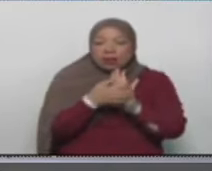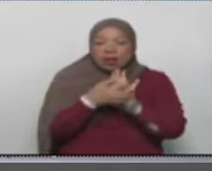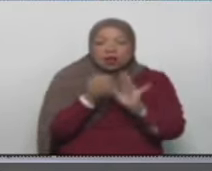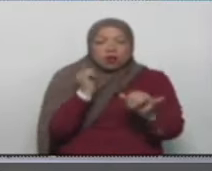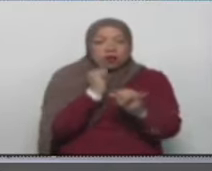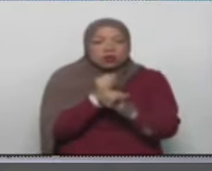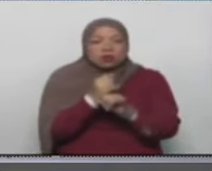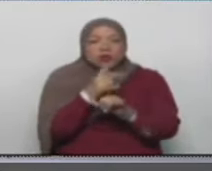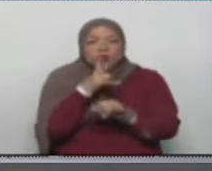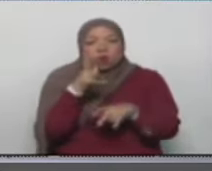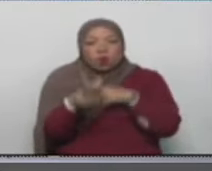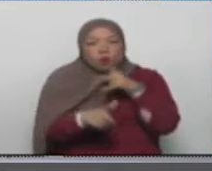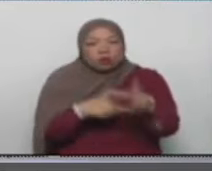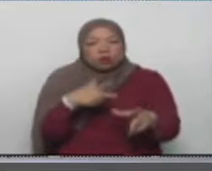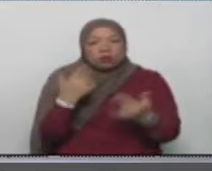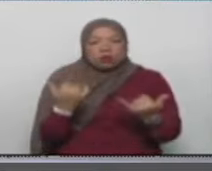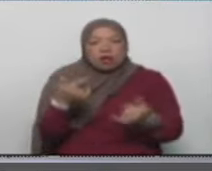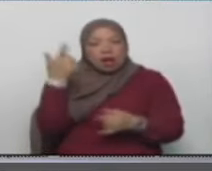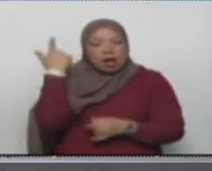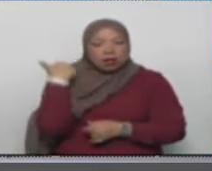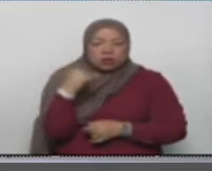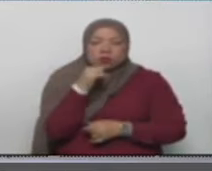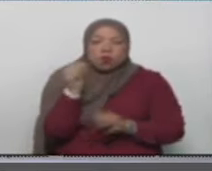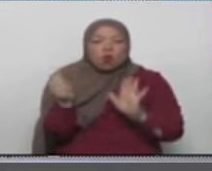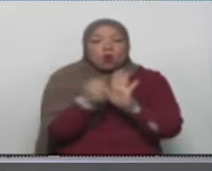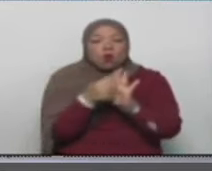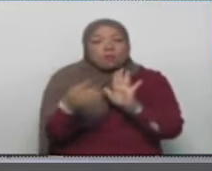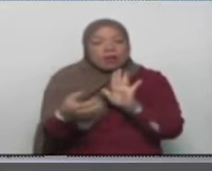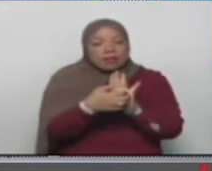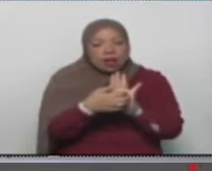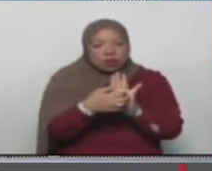cibernético, fascista y criminal. Ayer lo llamé golpe de Estado